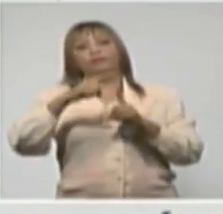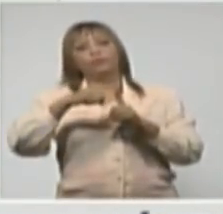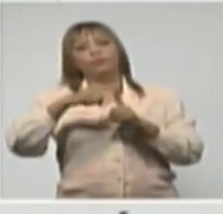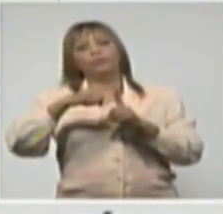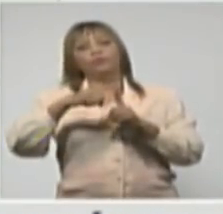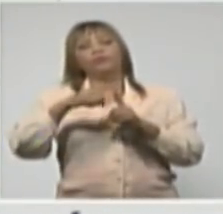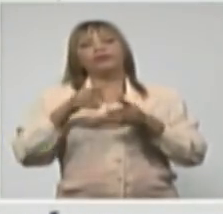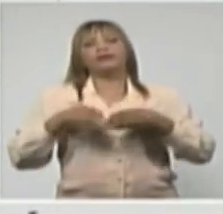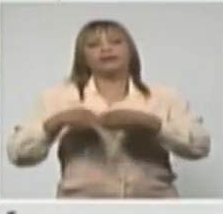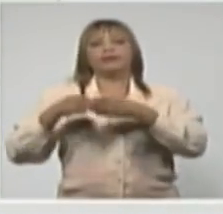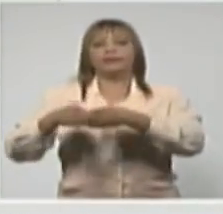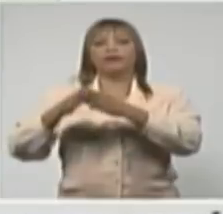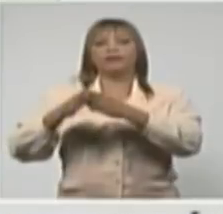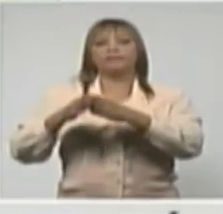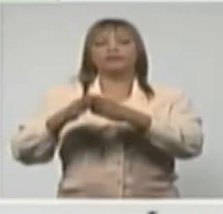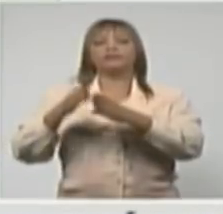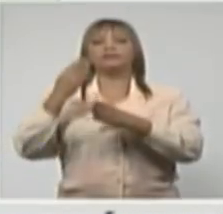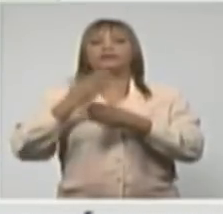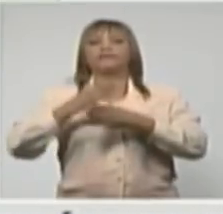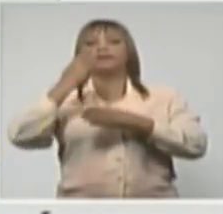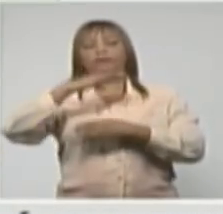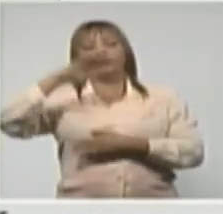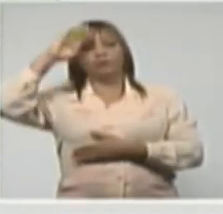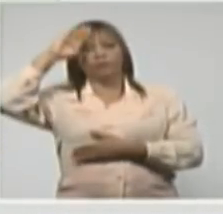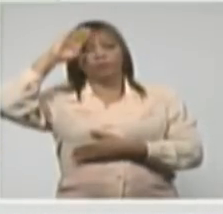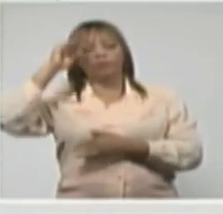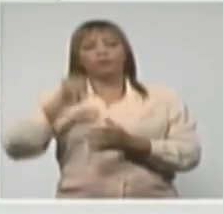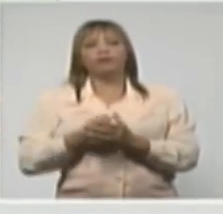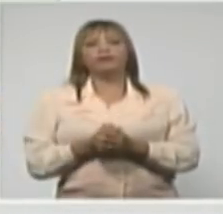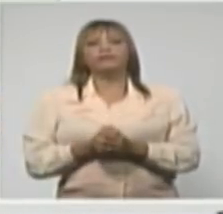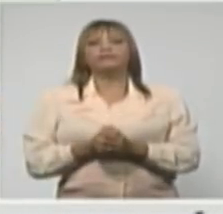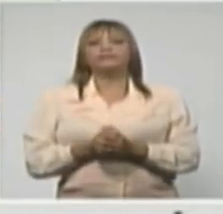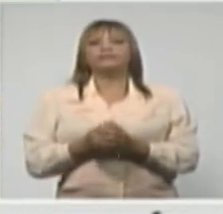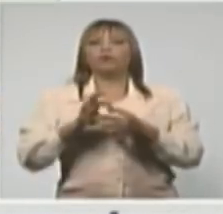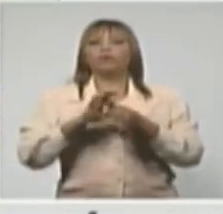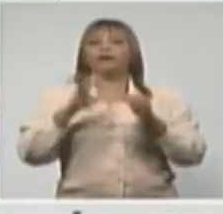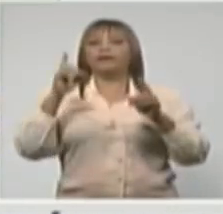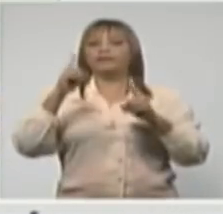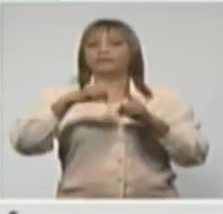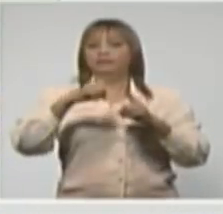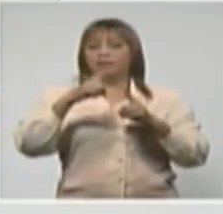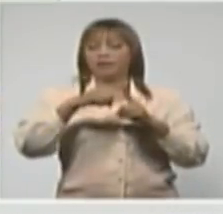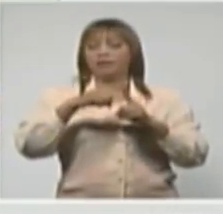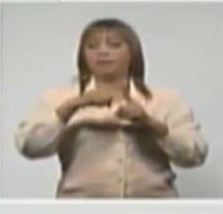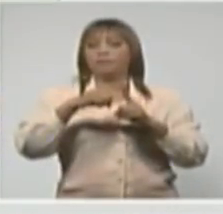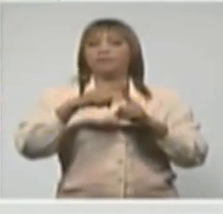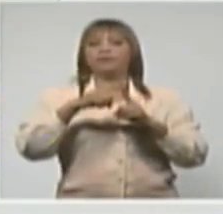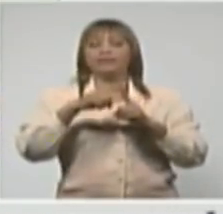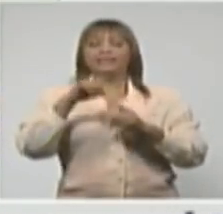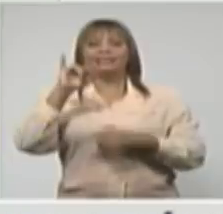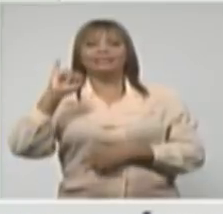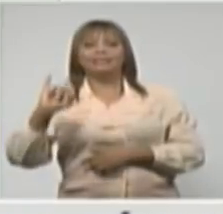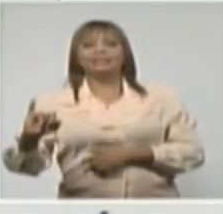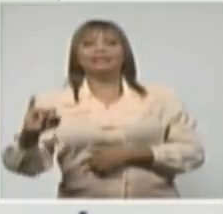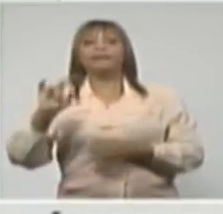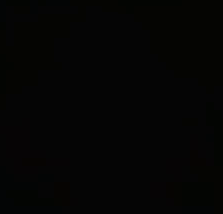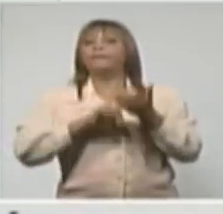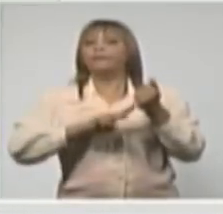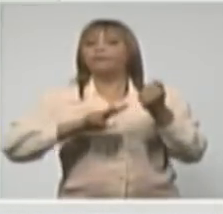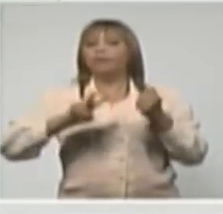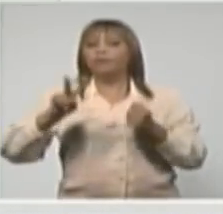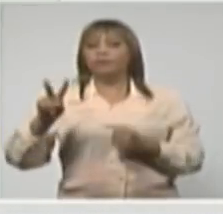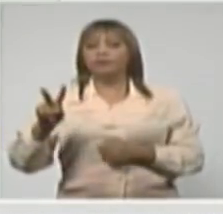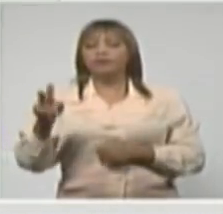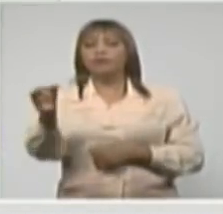Granma, Santiago de Cuba, Guantánamo, estamos hablando de 6 provincias, y el